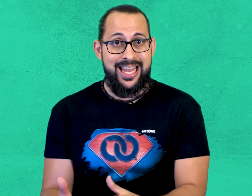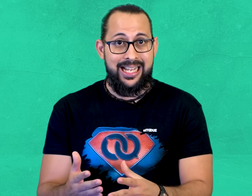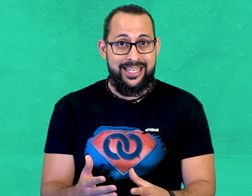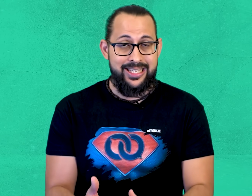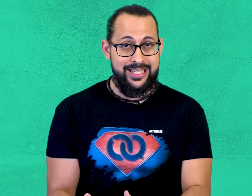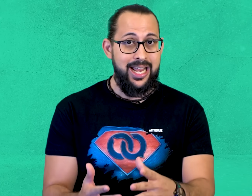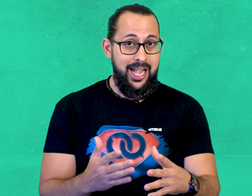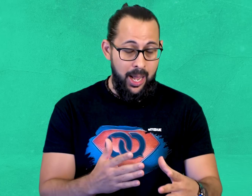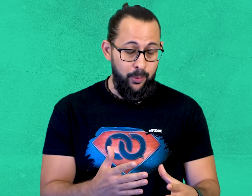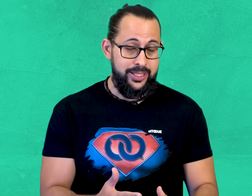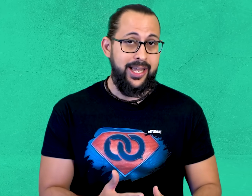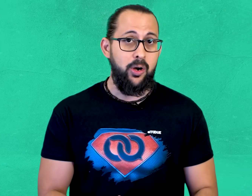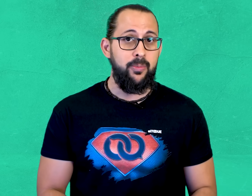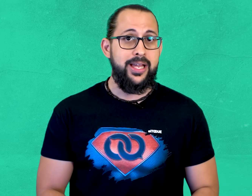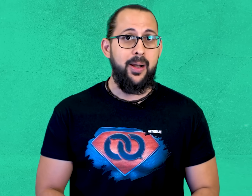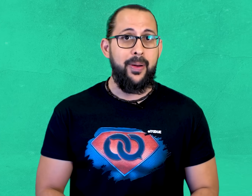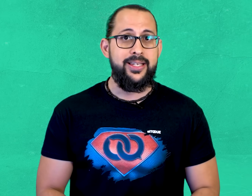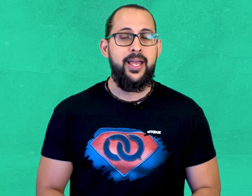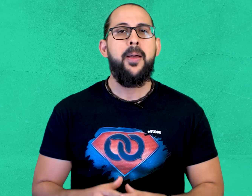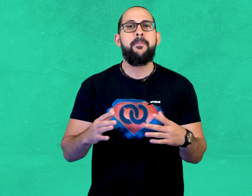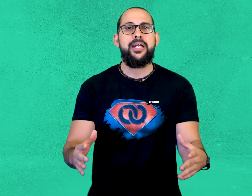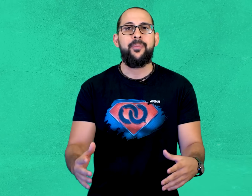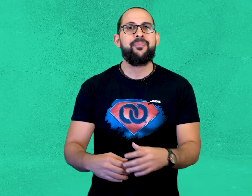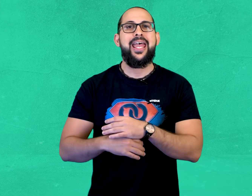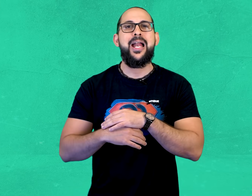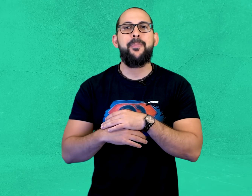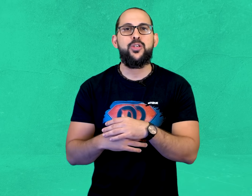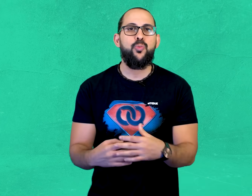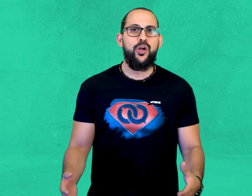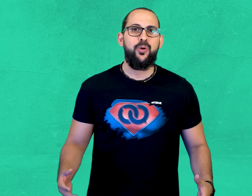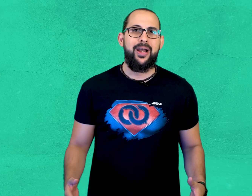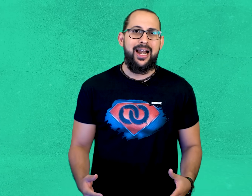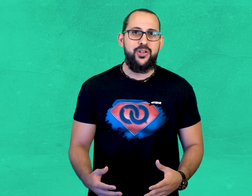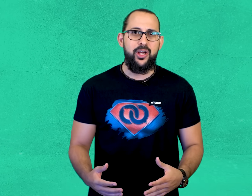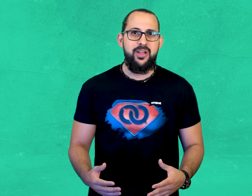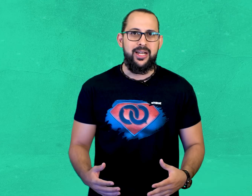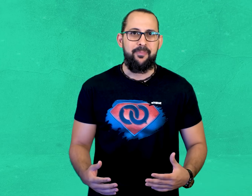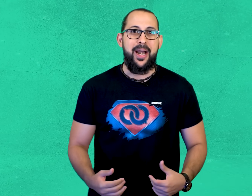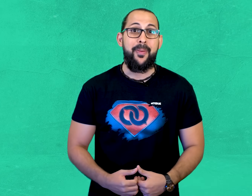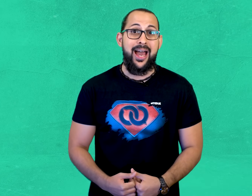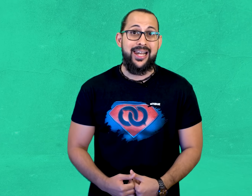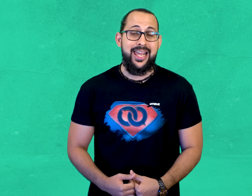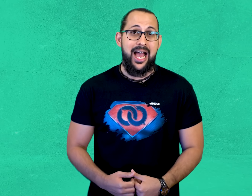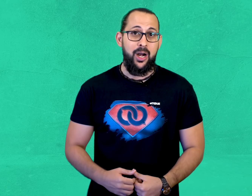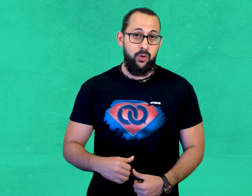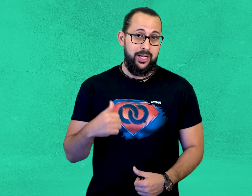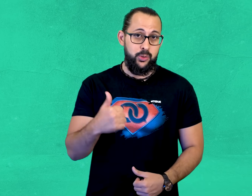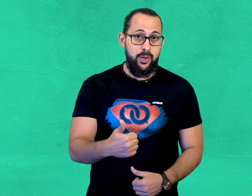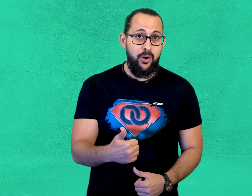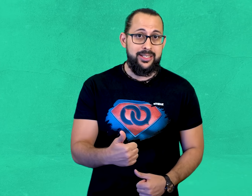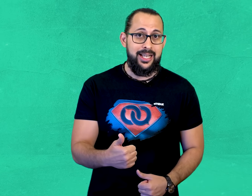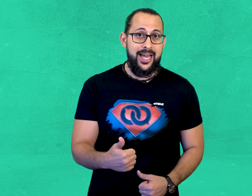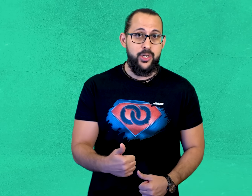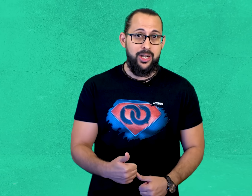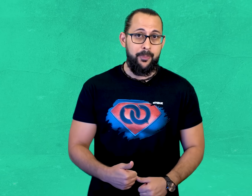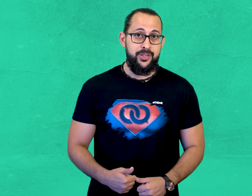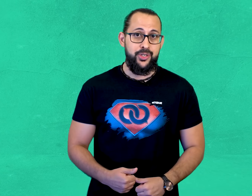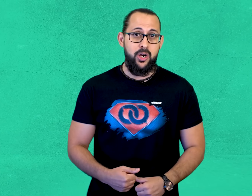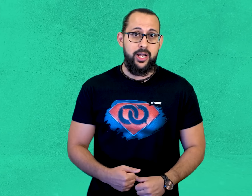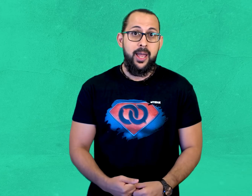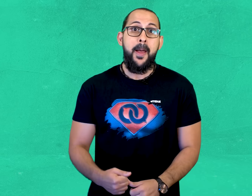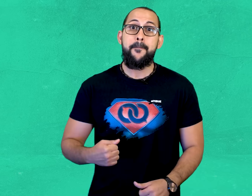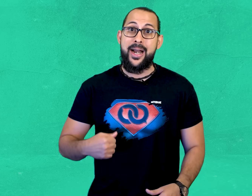que es el que decide la política económica del país, mire, el presupuesto para el año que viene, para pagarle a los que le subimos el salario